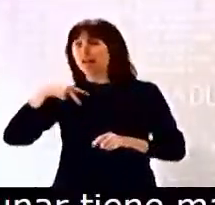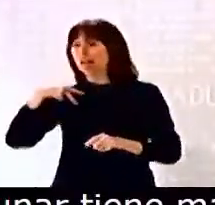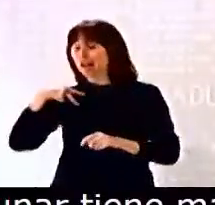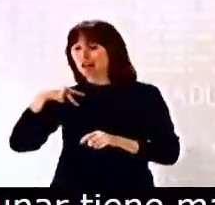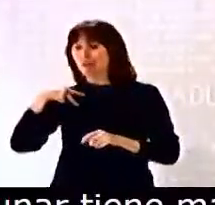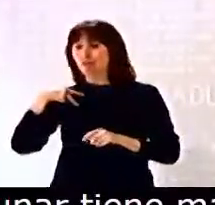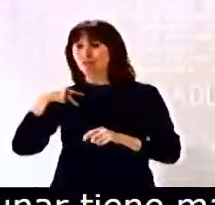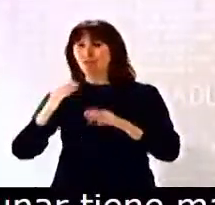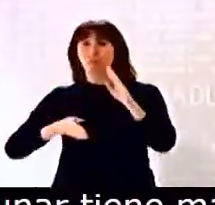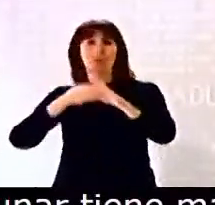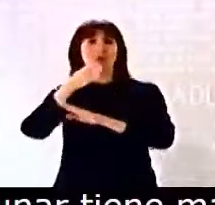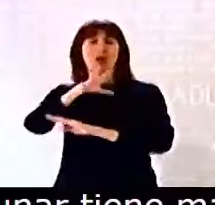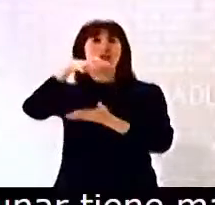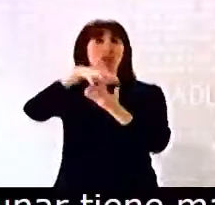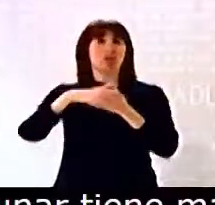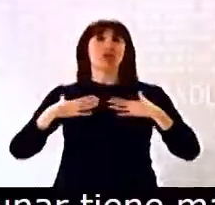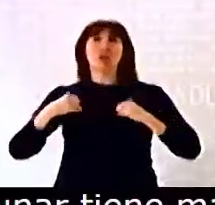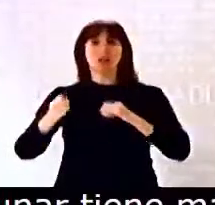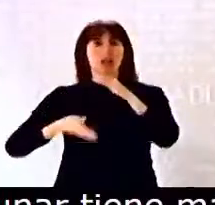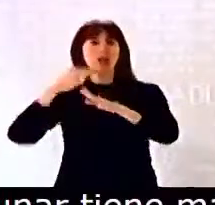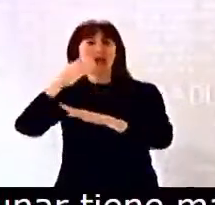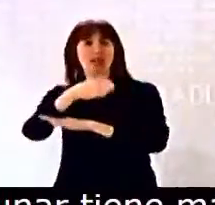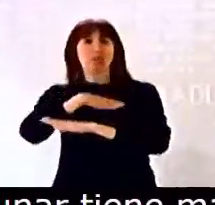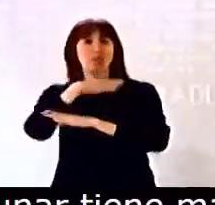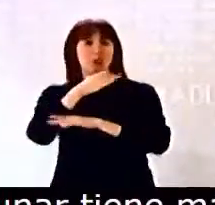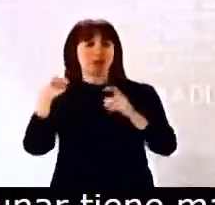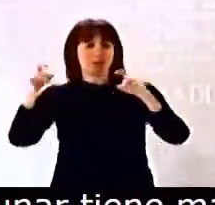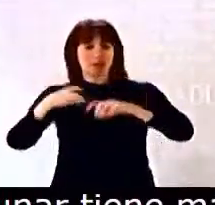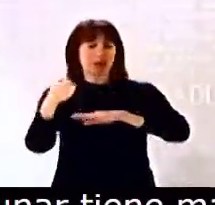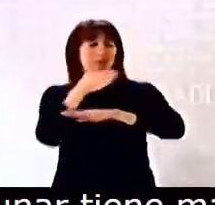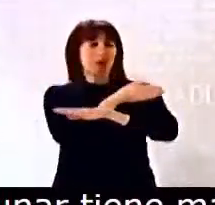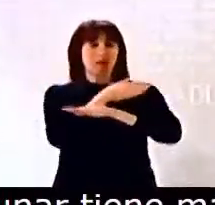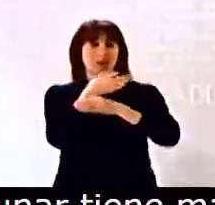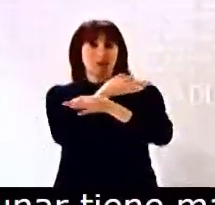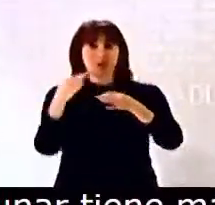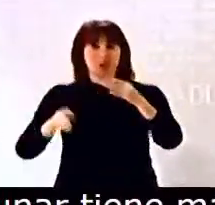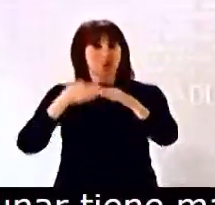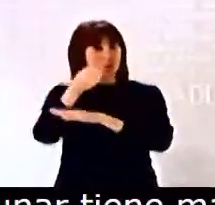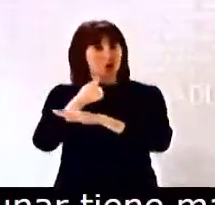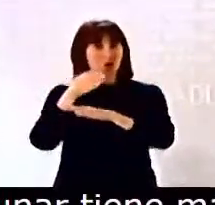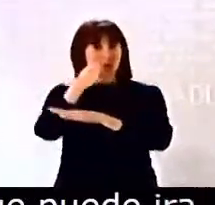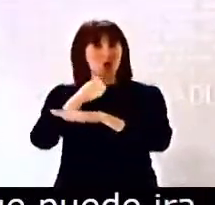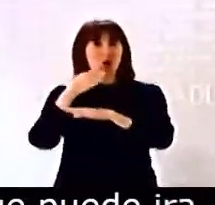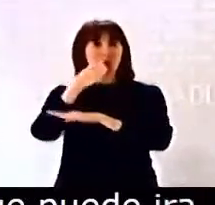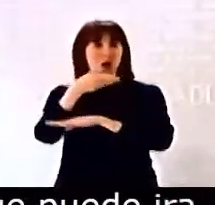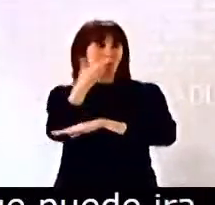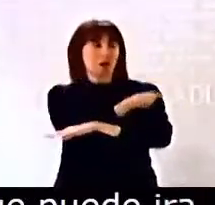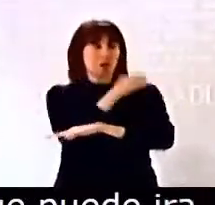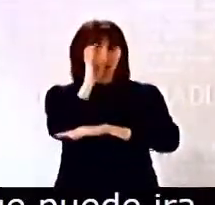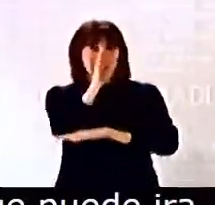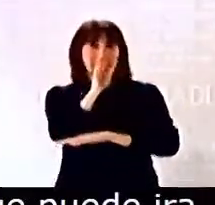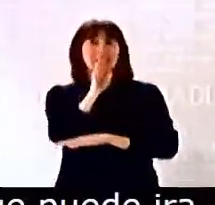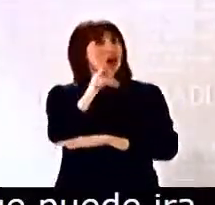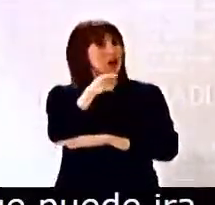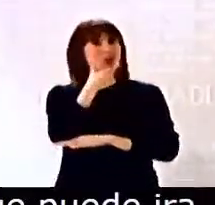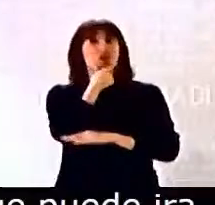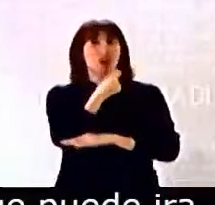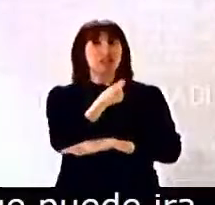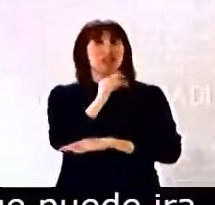puede ir a los centros sanitarios con cita previa y vacunarlos directamente, que tener que